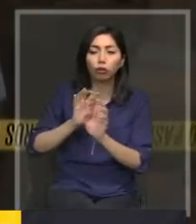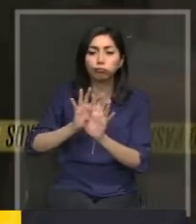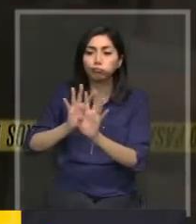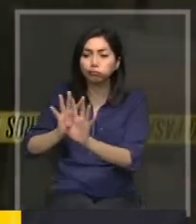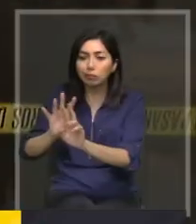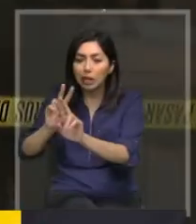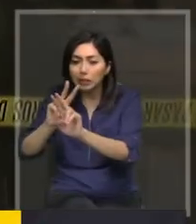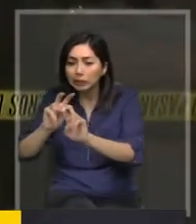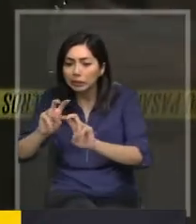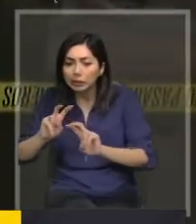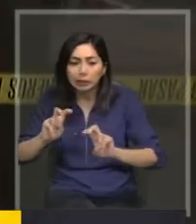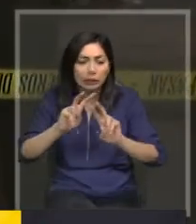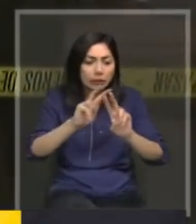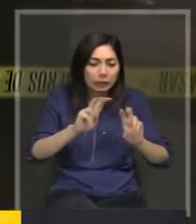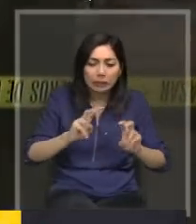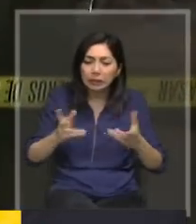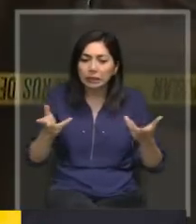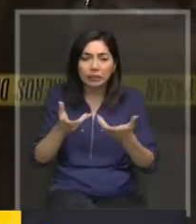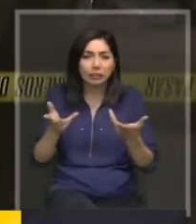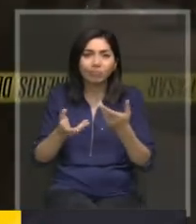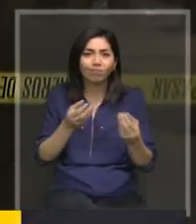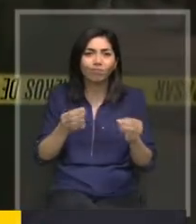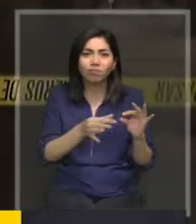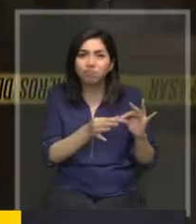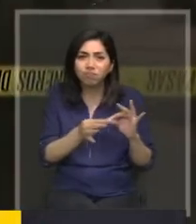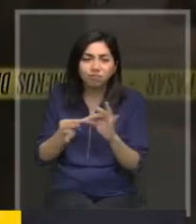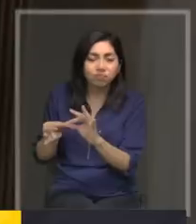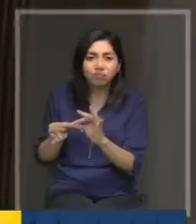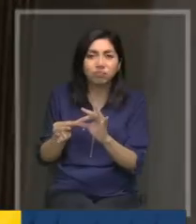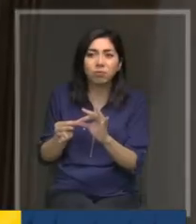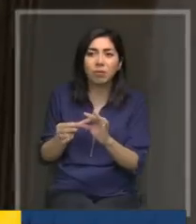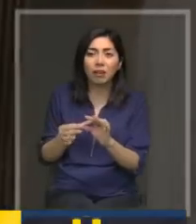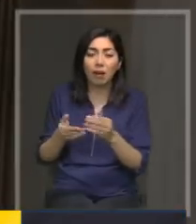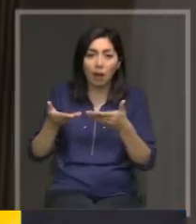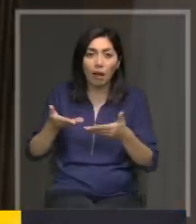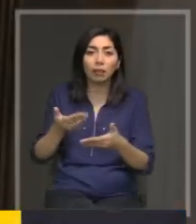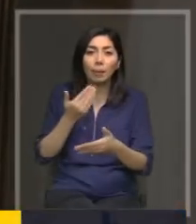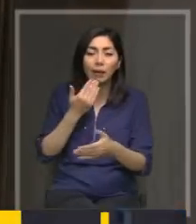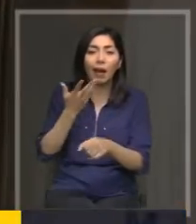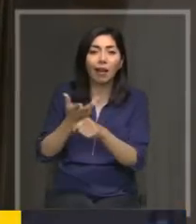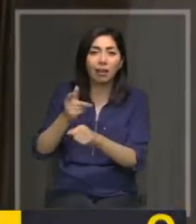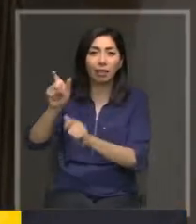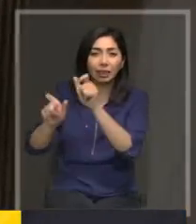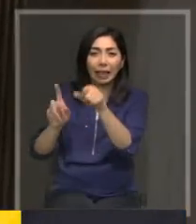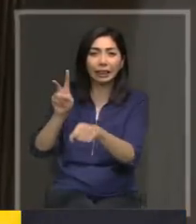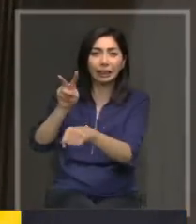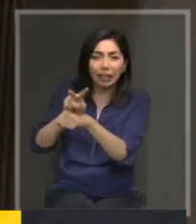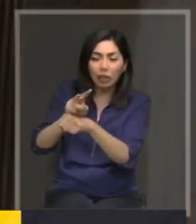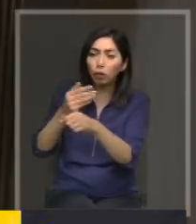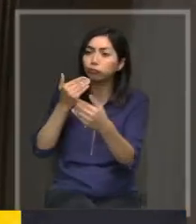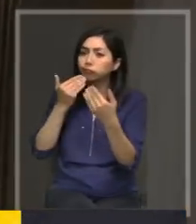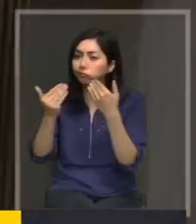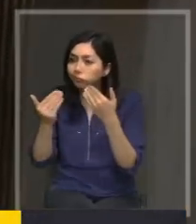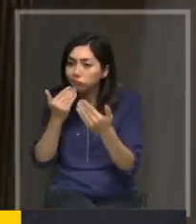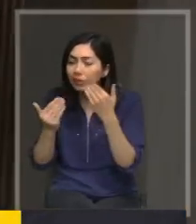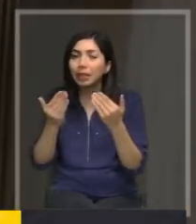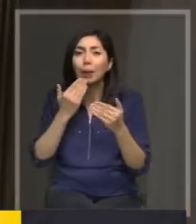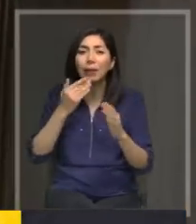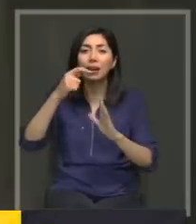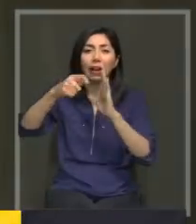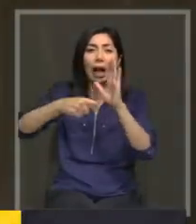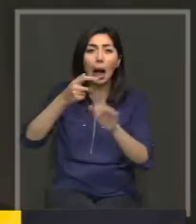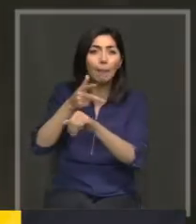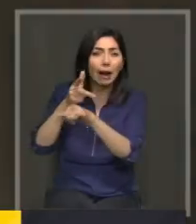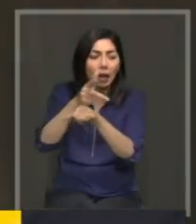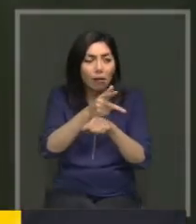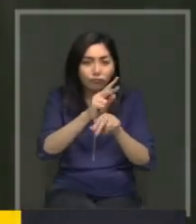de esclarecer toda esta situación. Se está revisando testigos, también cámaras de seguridad que a lo mejor puedan estar en calle